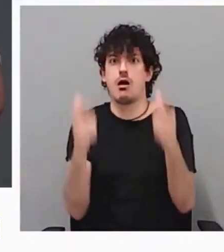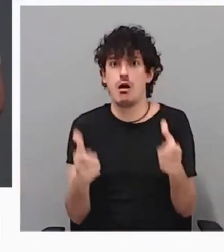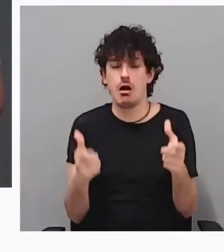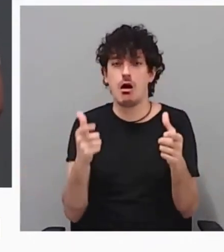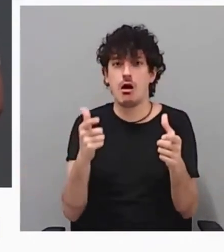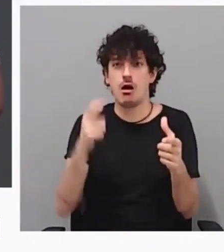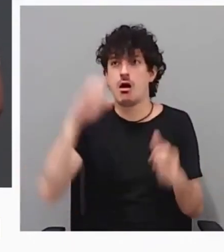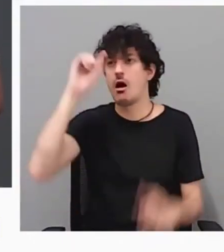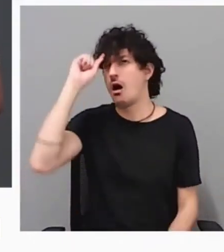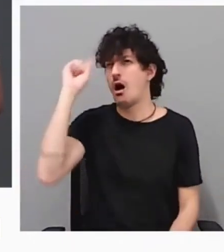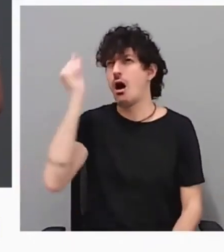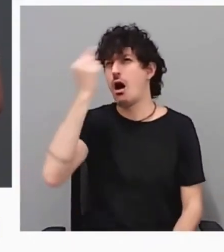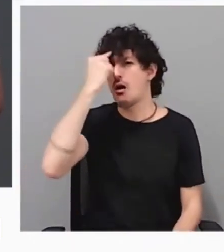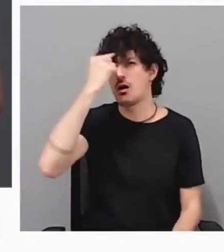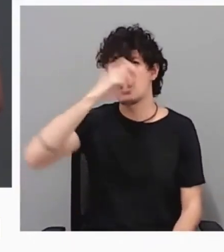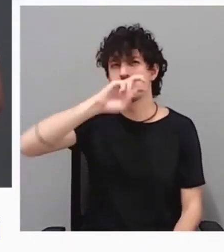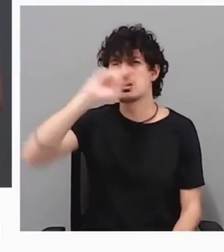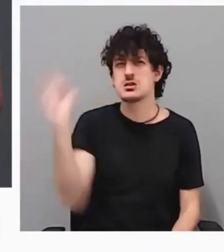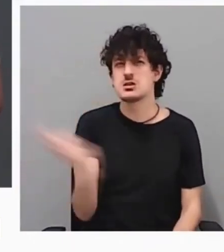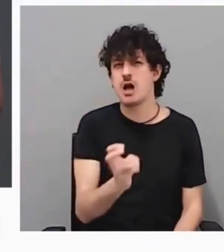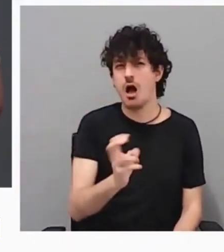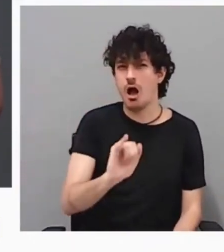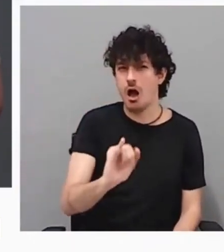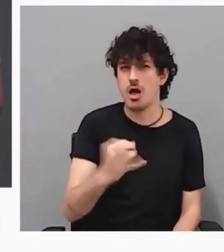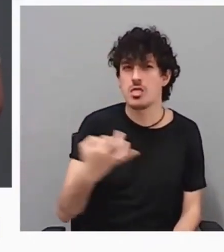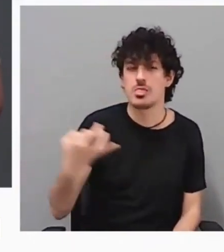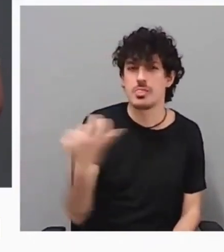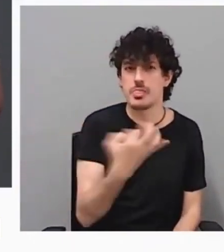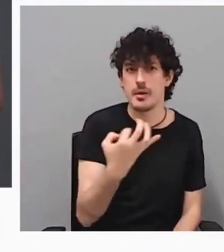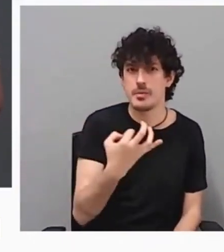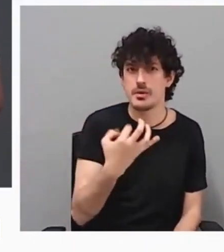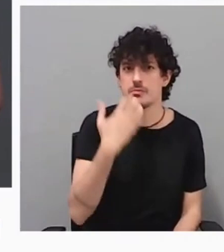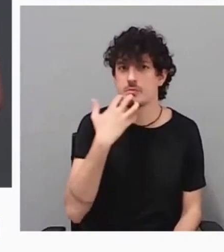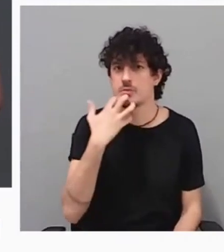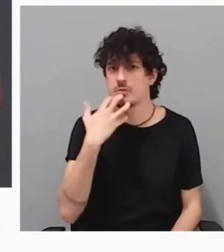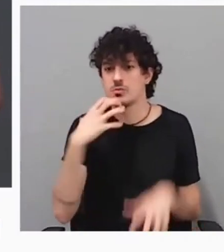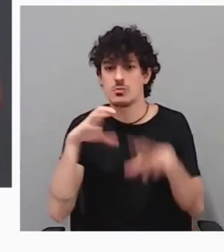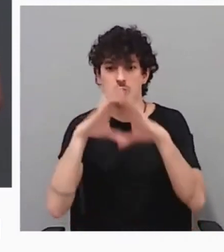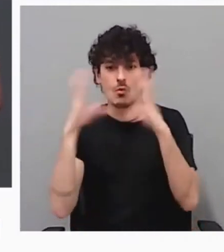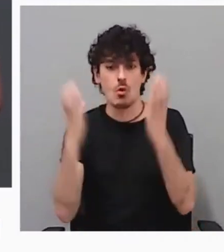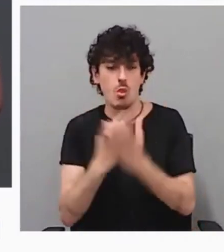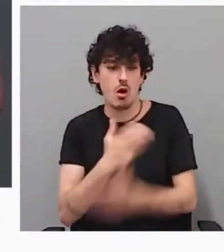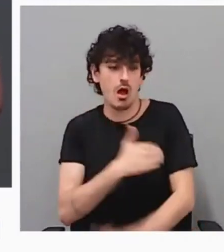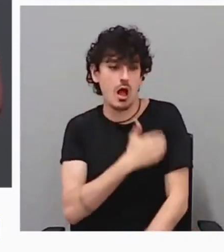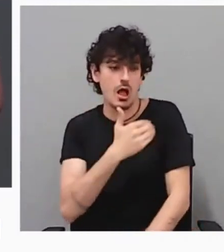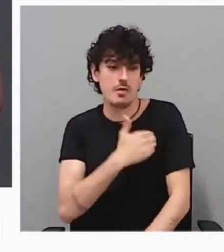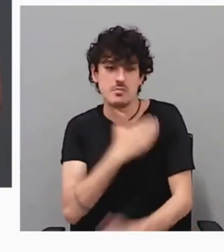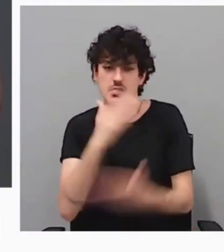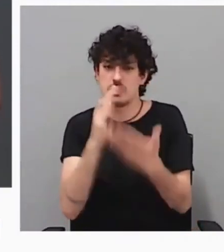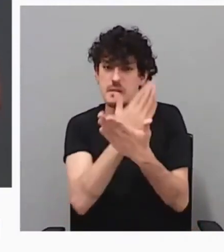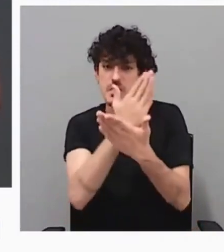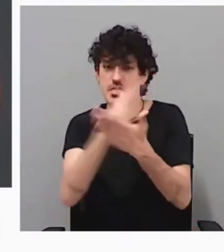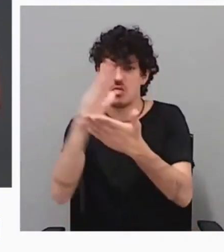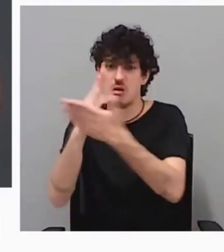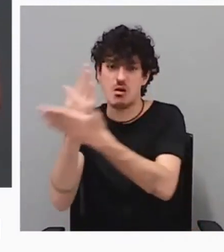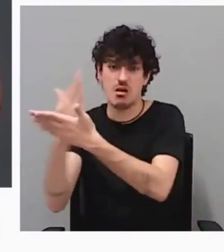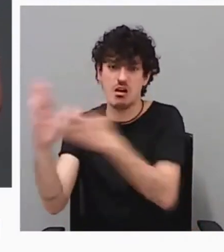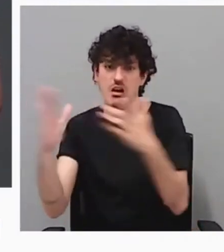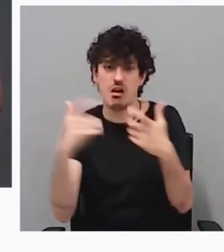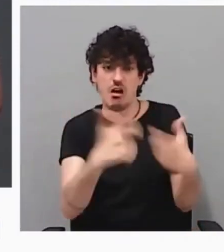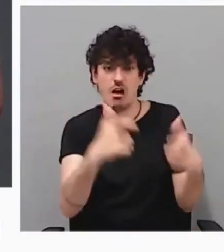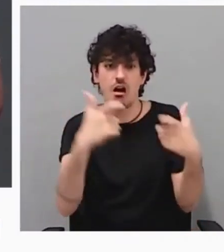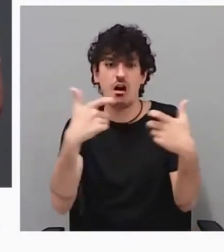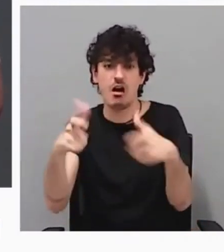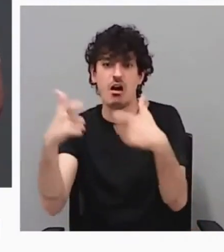poder hacer esto, porque el mundo académico, por sus problemas políticos, está dividido en silos y no hay suficiente dinero, y hay demasiados egos,